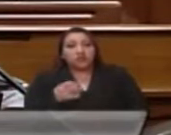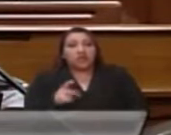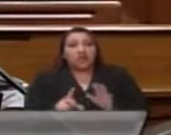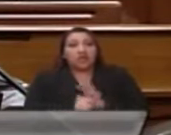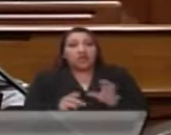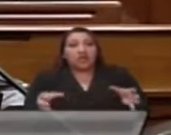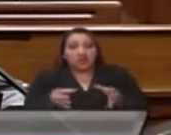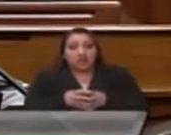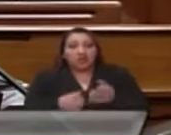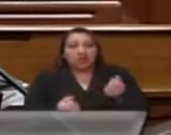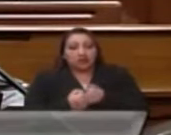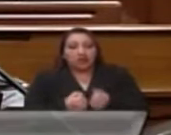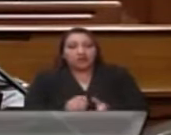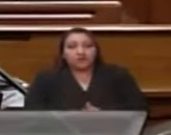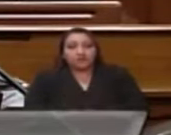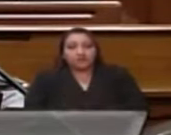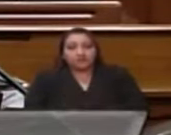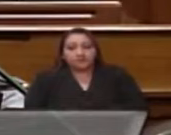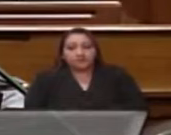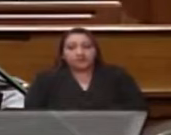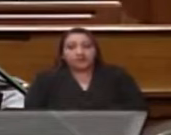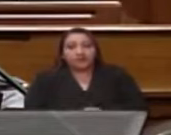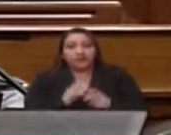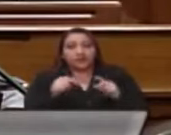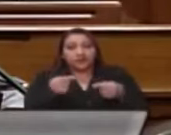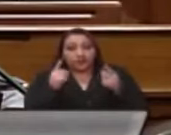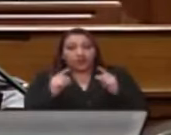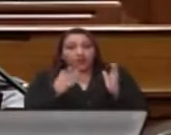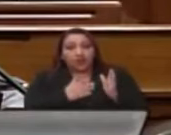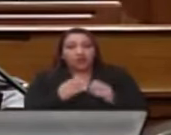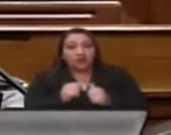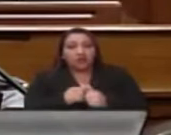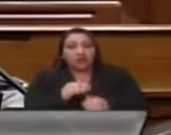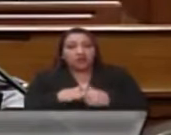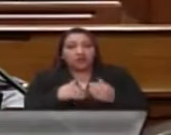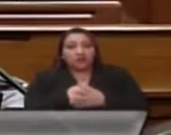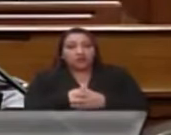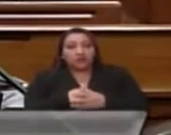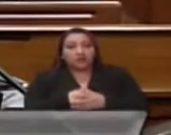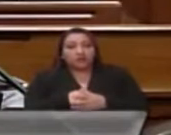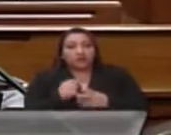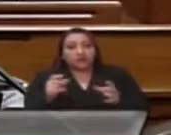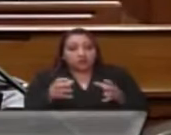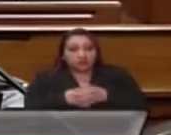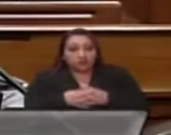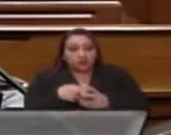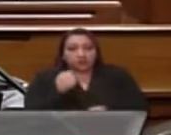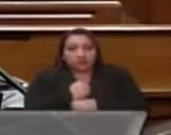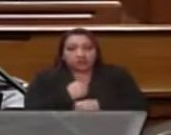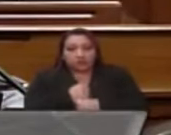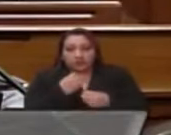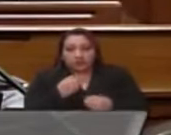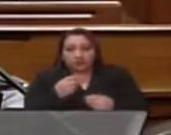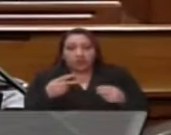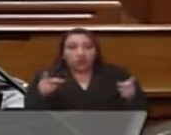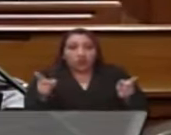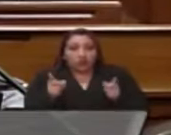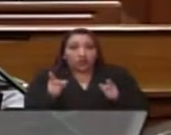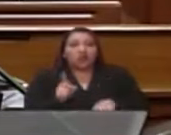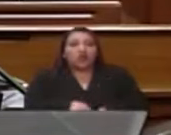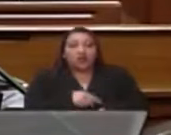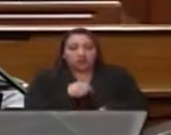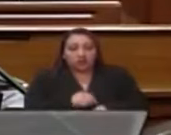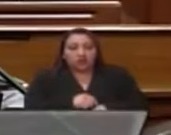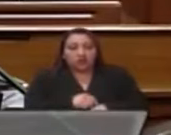a este esfuerzo. Este acuerdo plantea la consecución de un conjunto de metas, tanto en el corto, mediano y